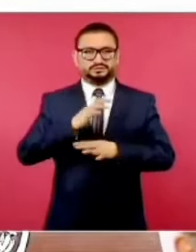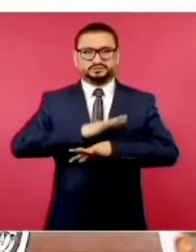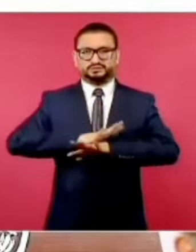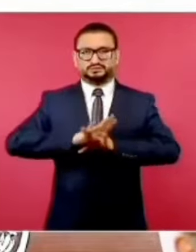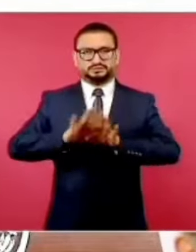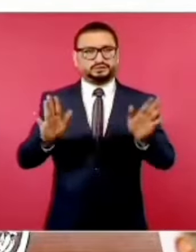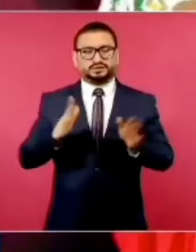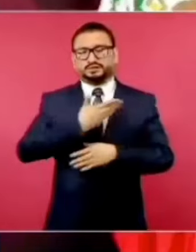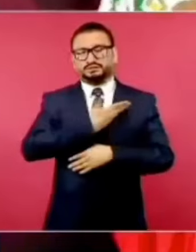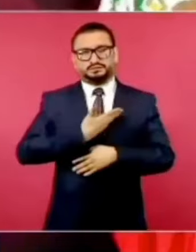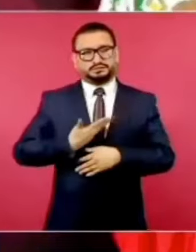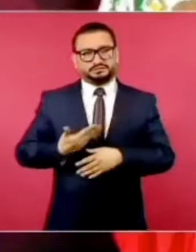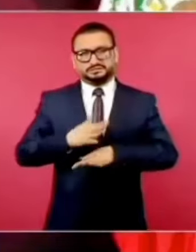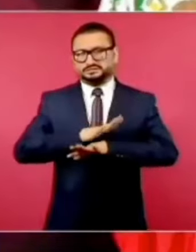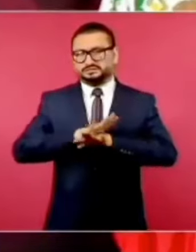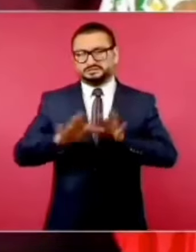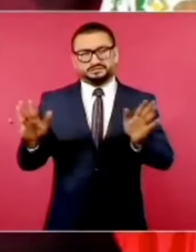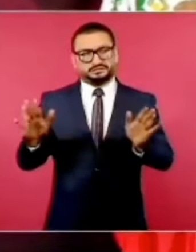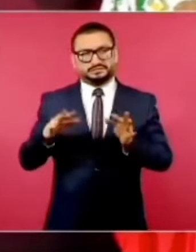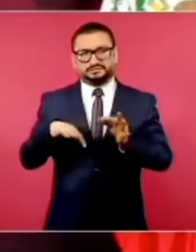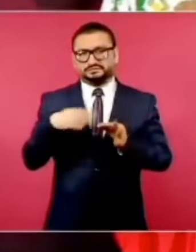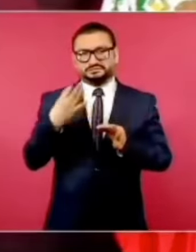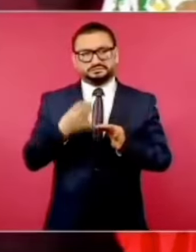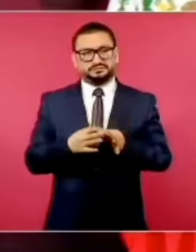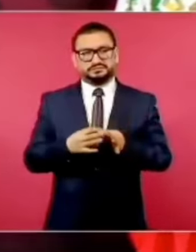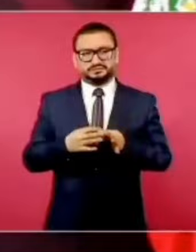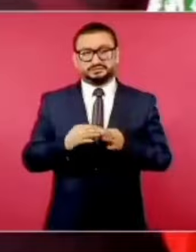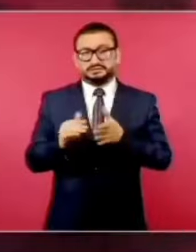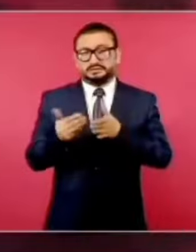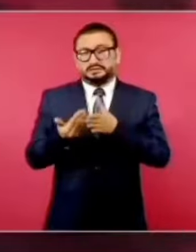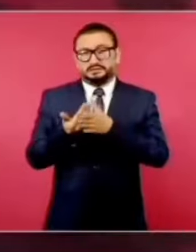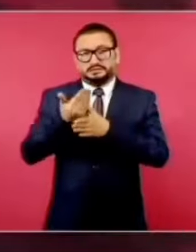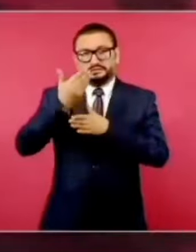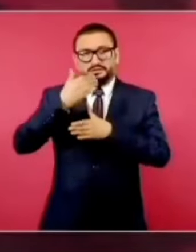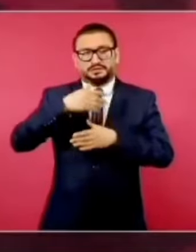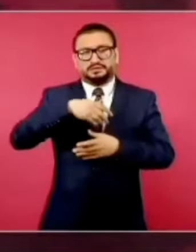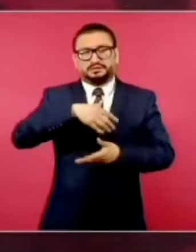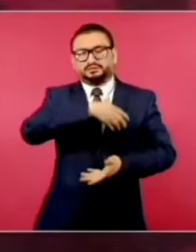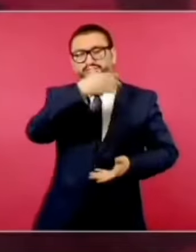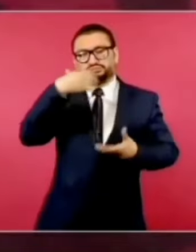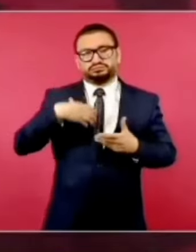de ser presidente. Lo de la mañana es una ceremonia,